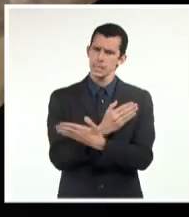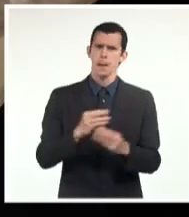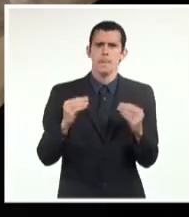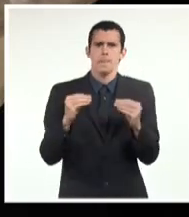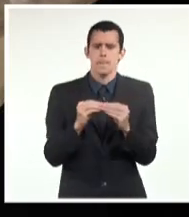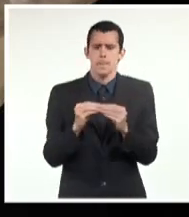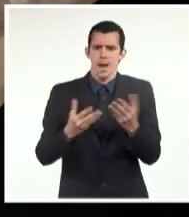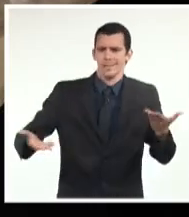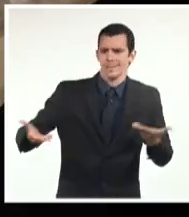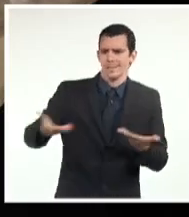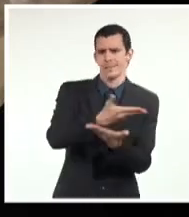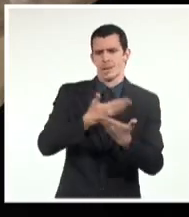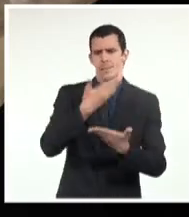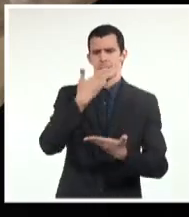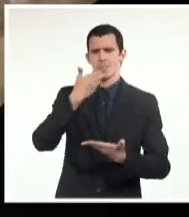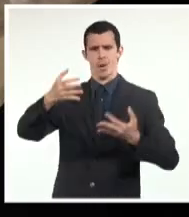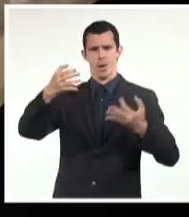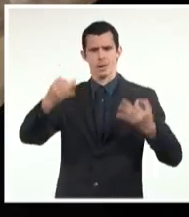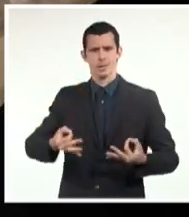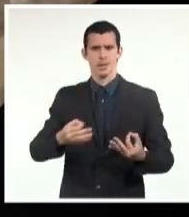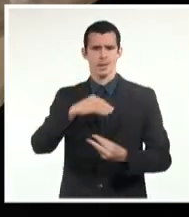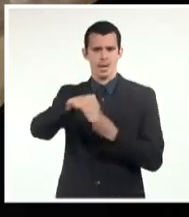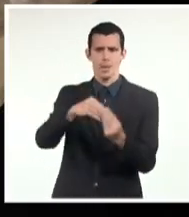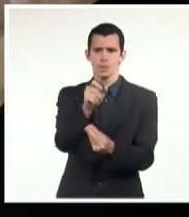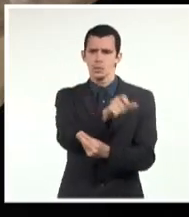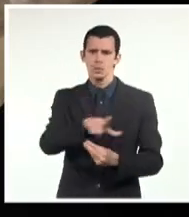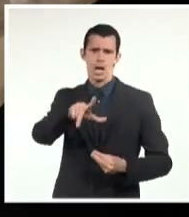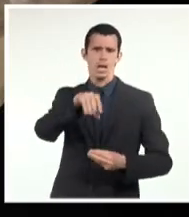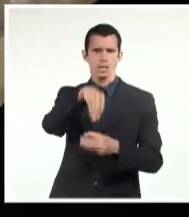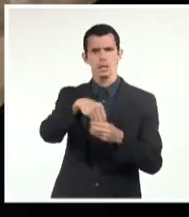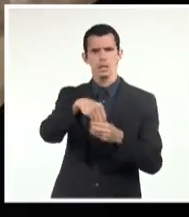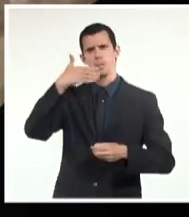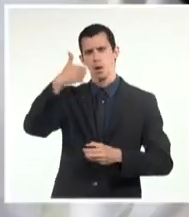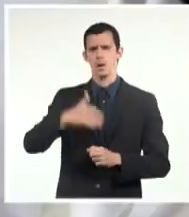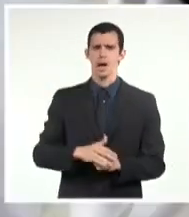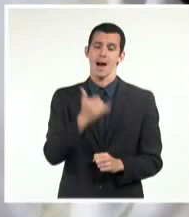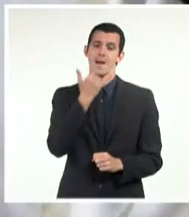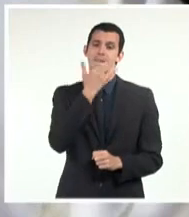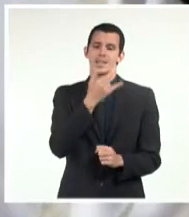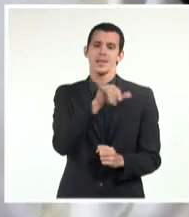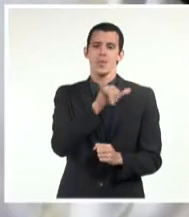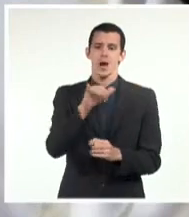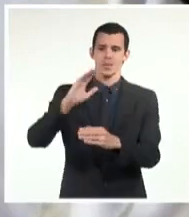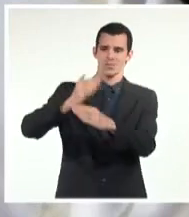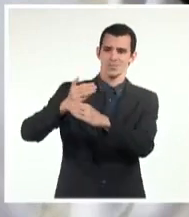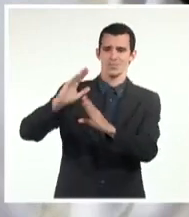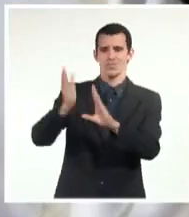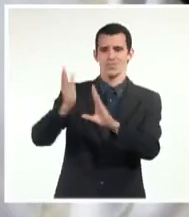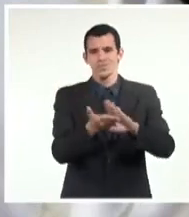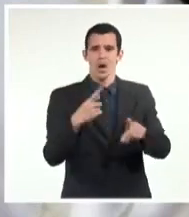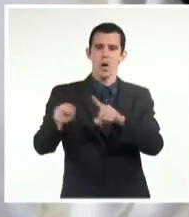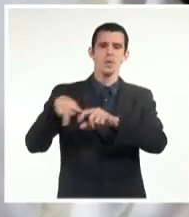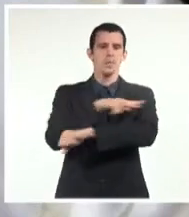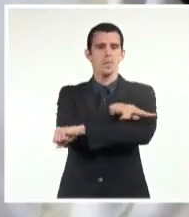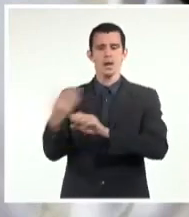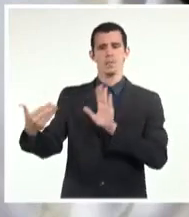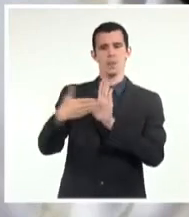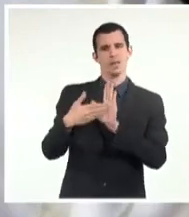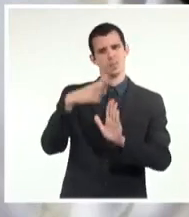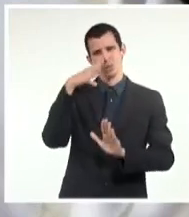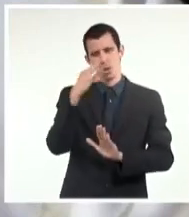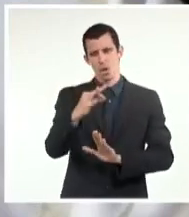amplios horizontes renovada y reconciliada se afectan cuando las medidas económicas impuestas desde fuera del país